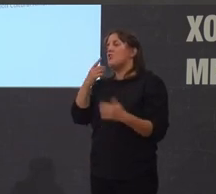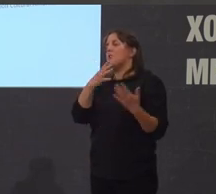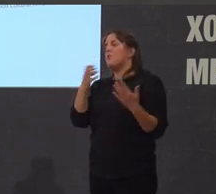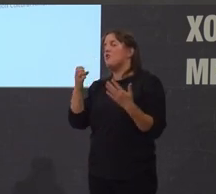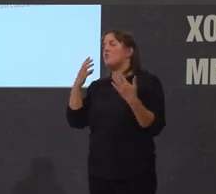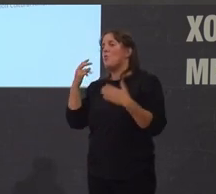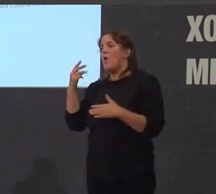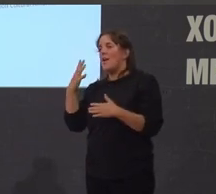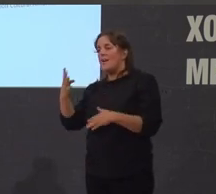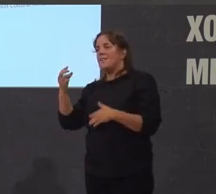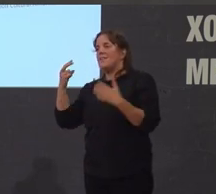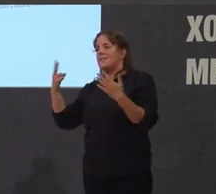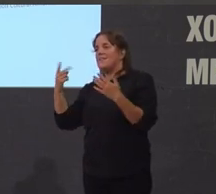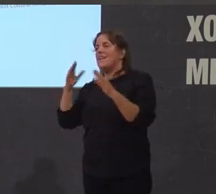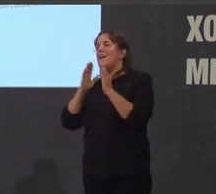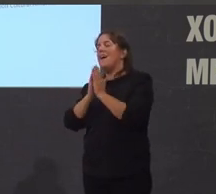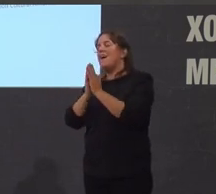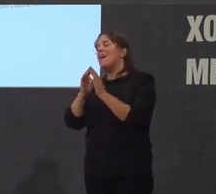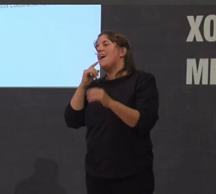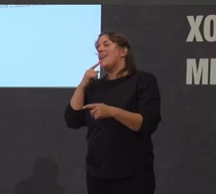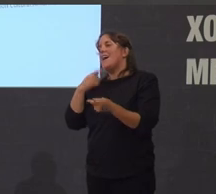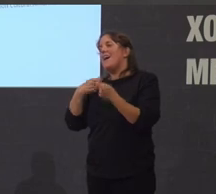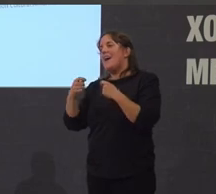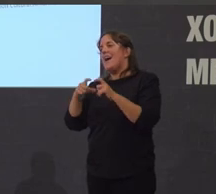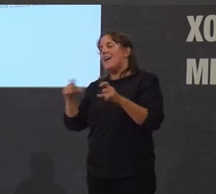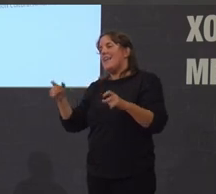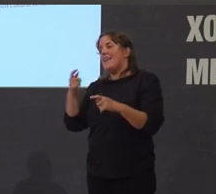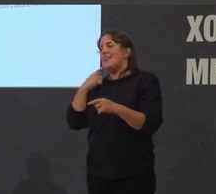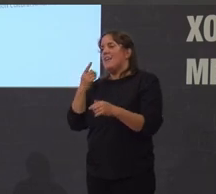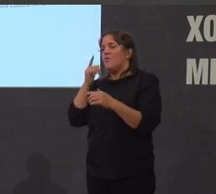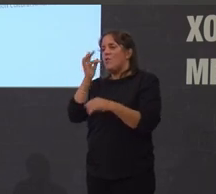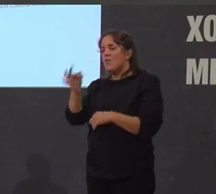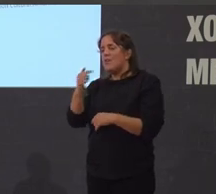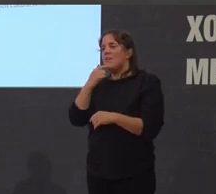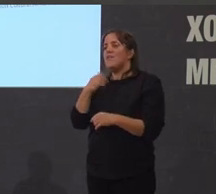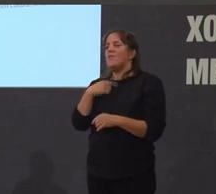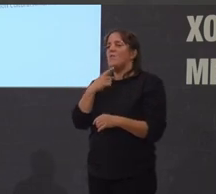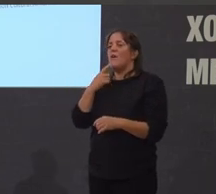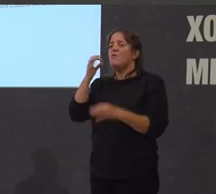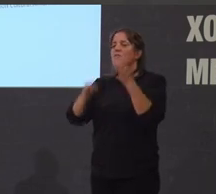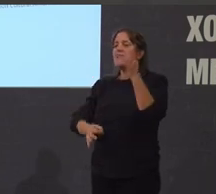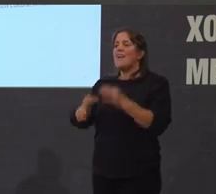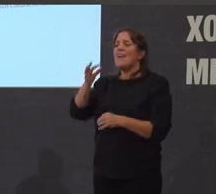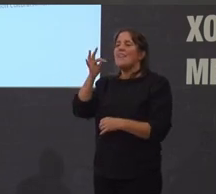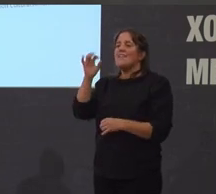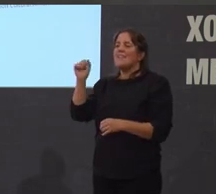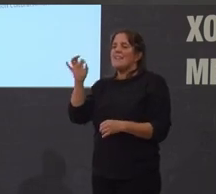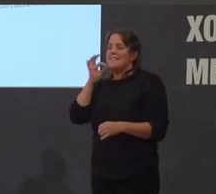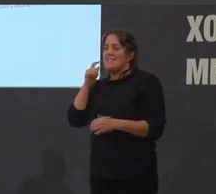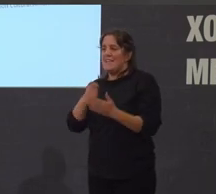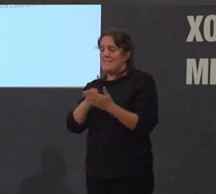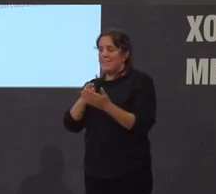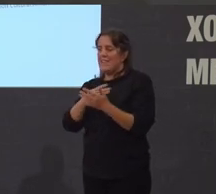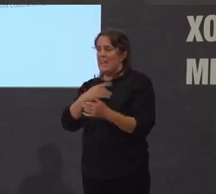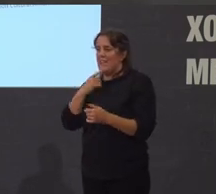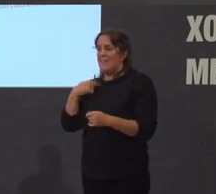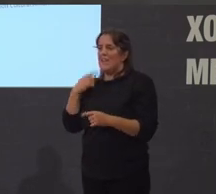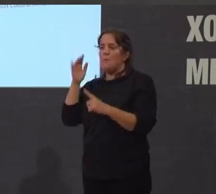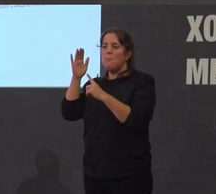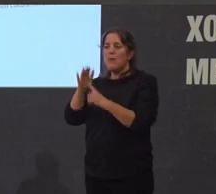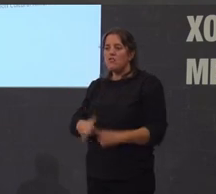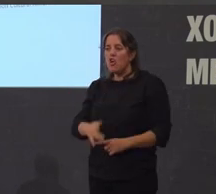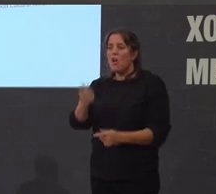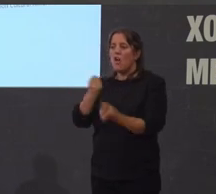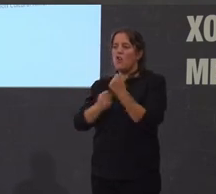agencia funeraria la fiscalía pues bien como pueden apreciar un mundo de represión económica y mucho más